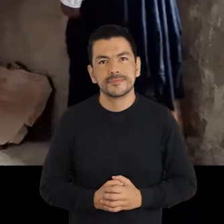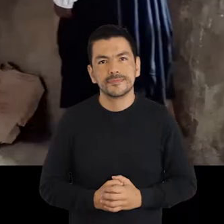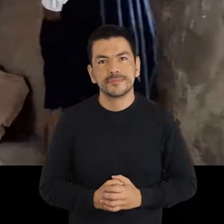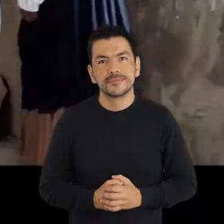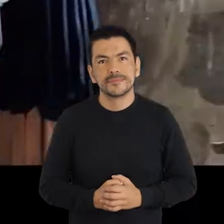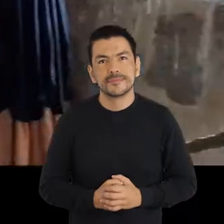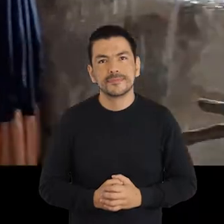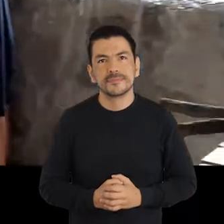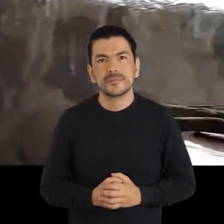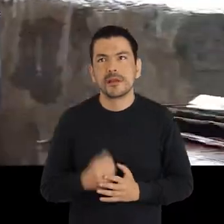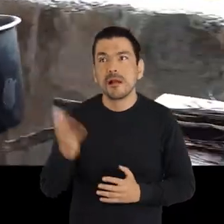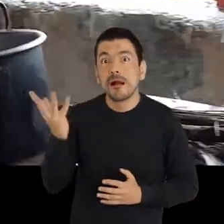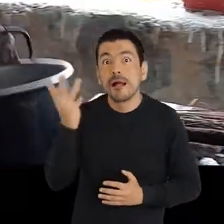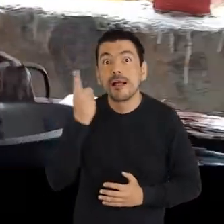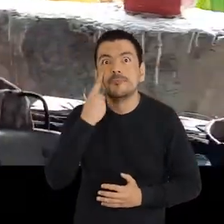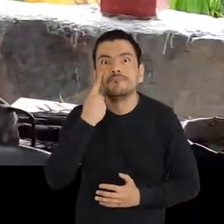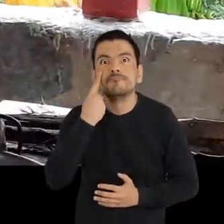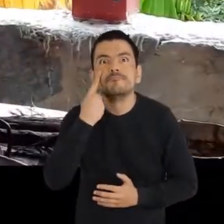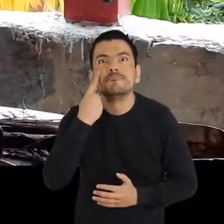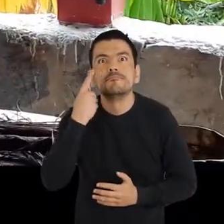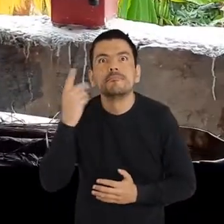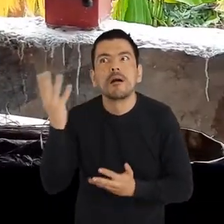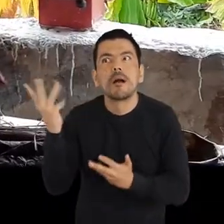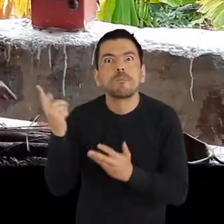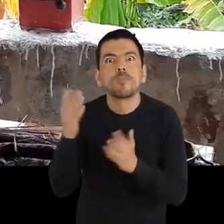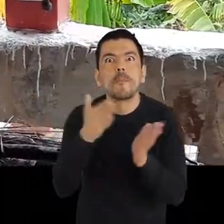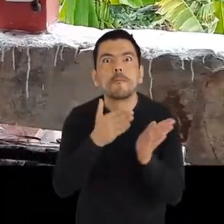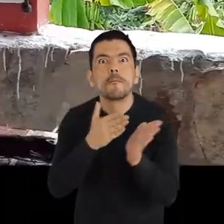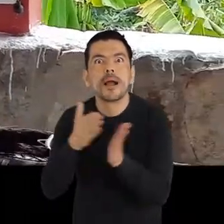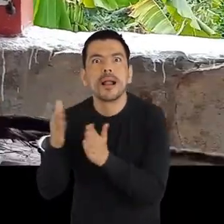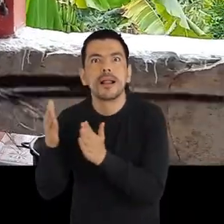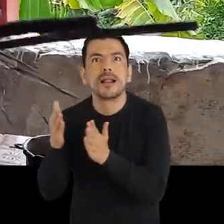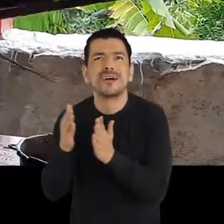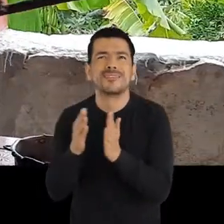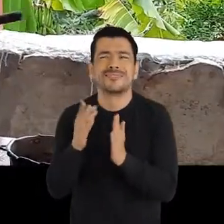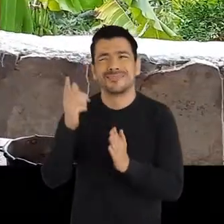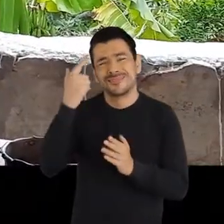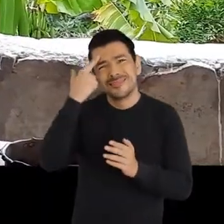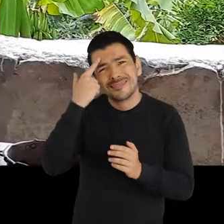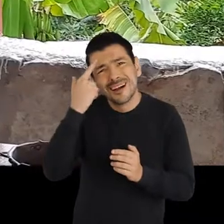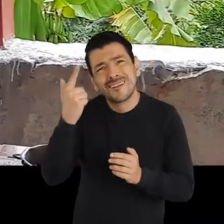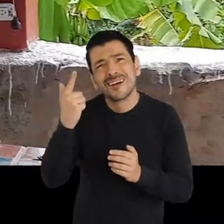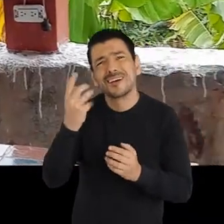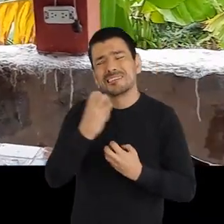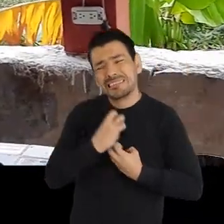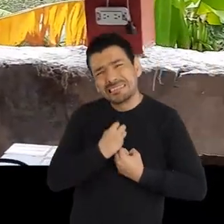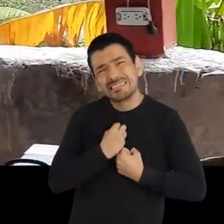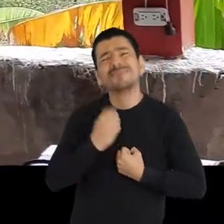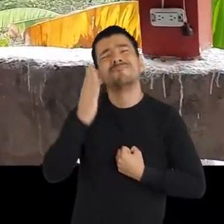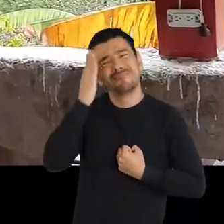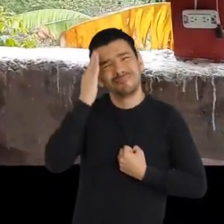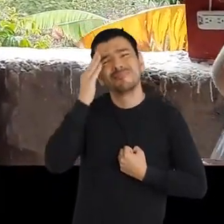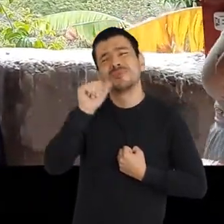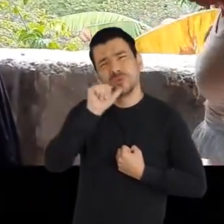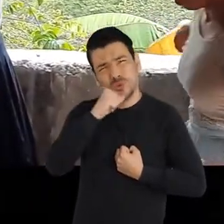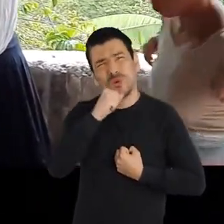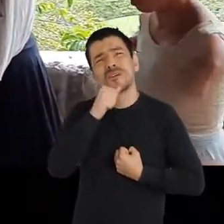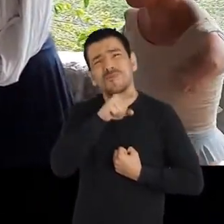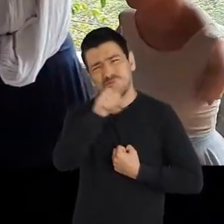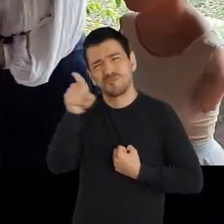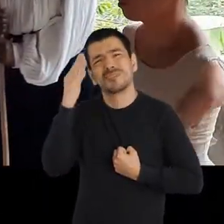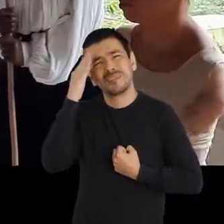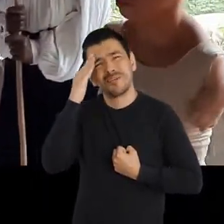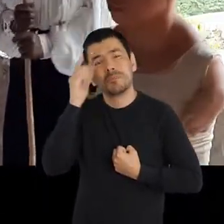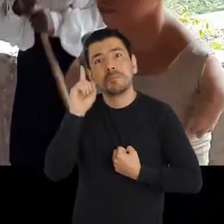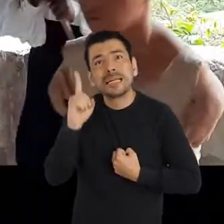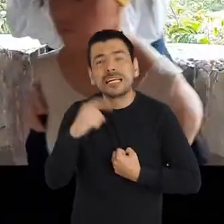Ya me enteré de lo que están planeando. Sé que estás muy dolida por todo lo que le pasa a nuestra gente, pero no puedes permitir que el odio apague la